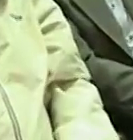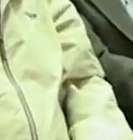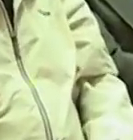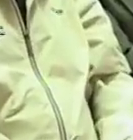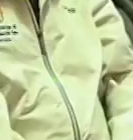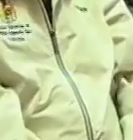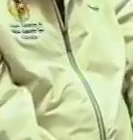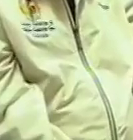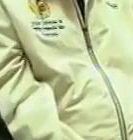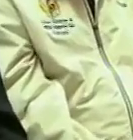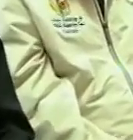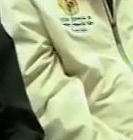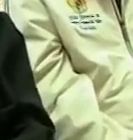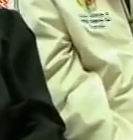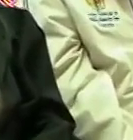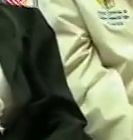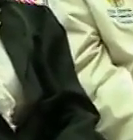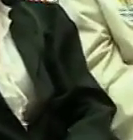secretario.